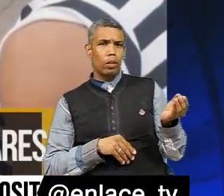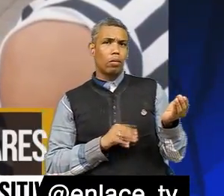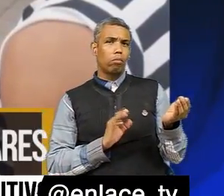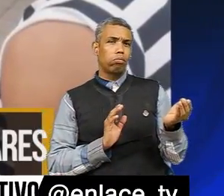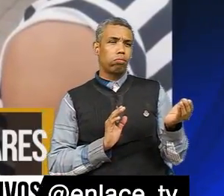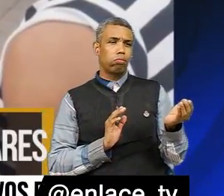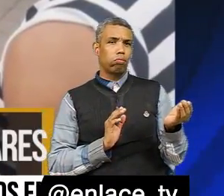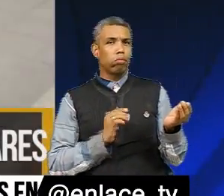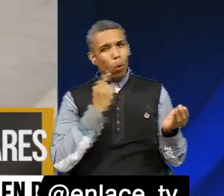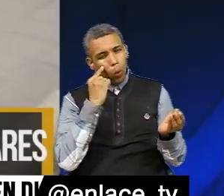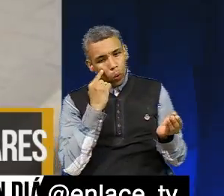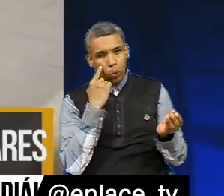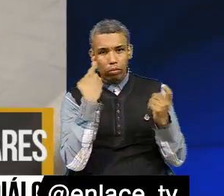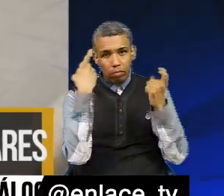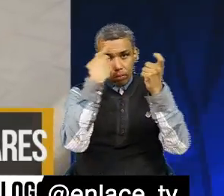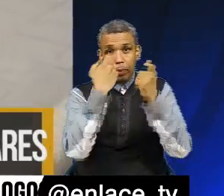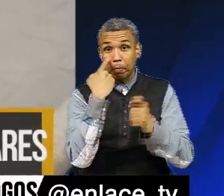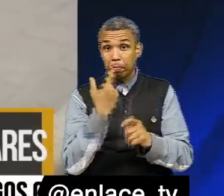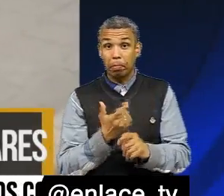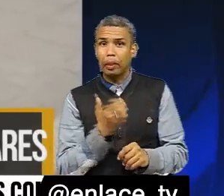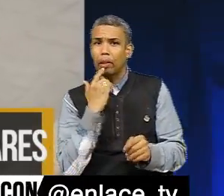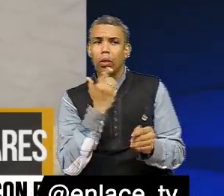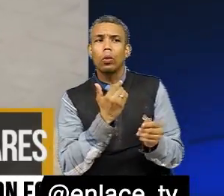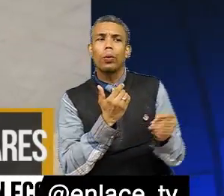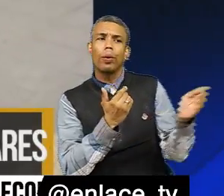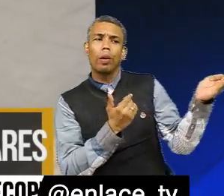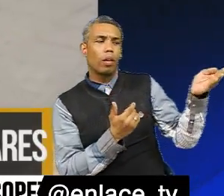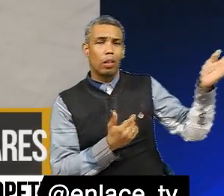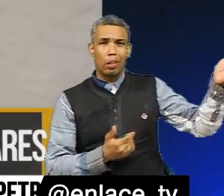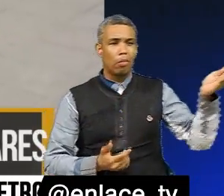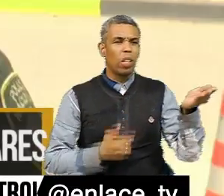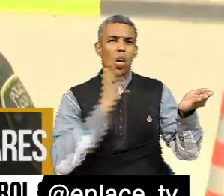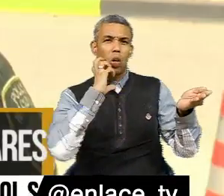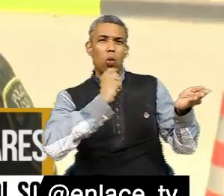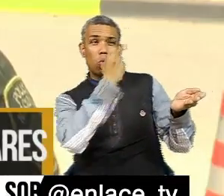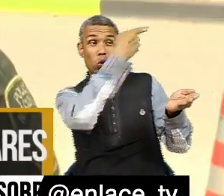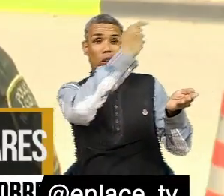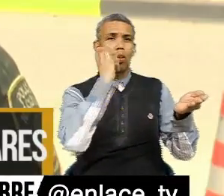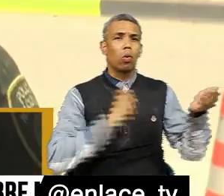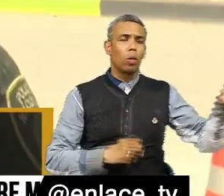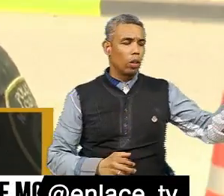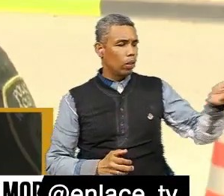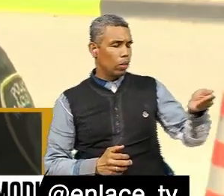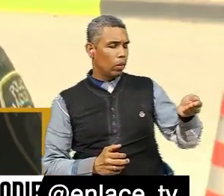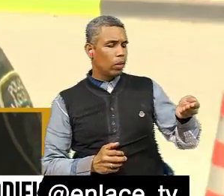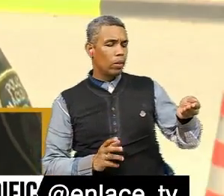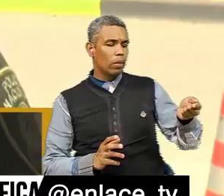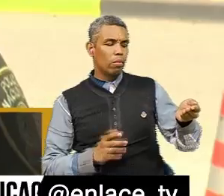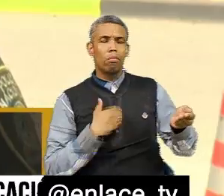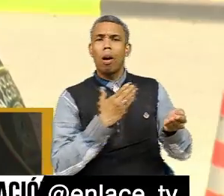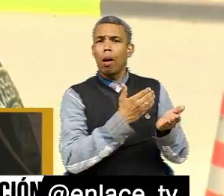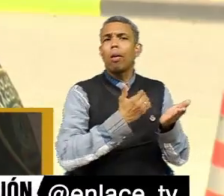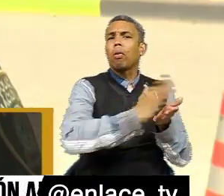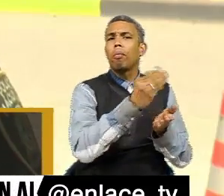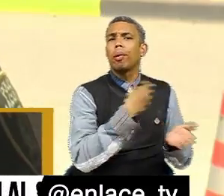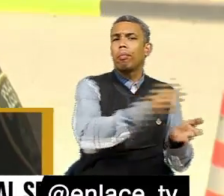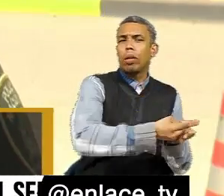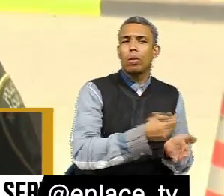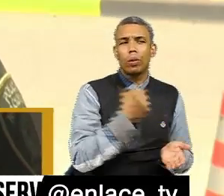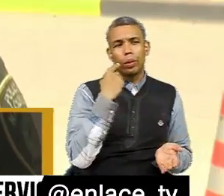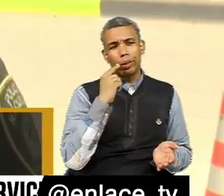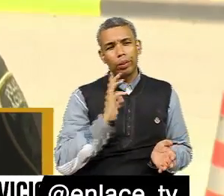robe, así se denomina la iniciativa, que sensibiliza por medio del arte. Y básicamente hemos abarcado los celulares, los lugares más concurridos,